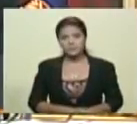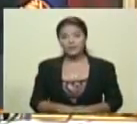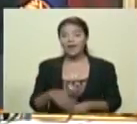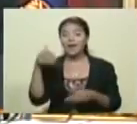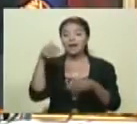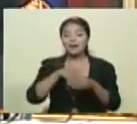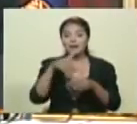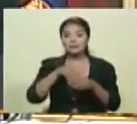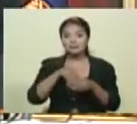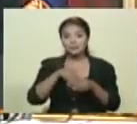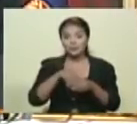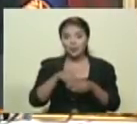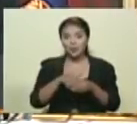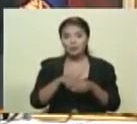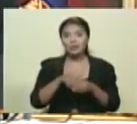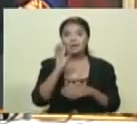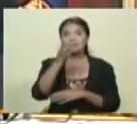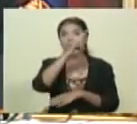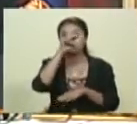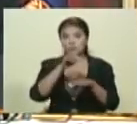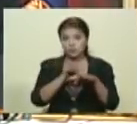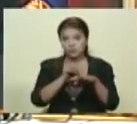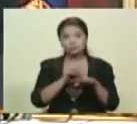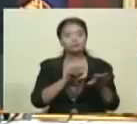Elecciones al legislativo cada vez que toca.